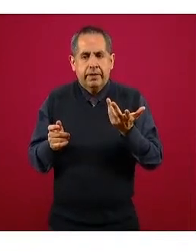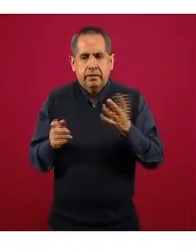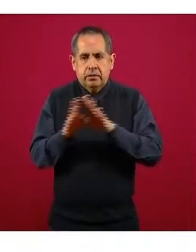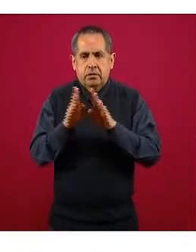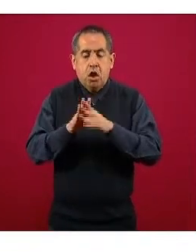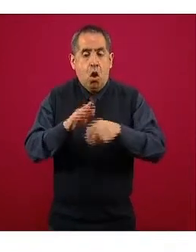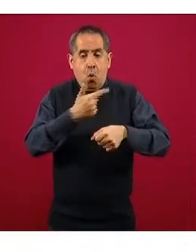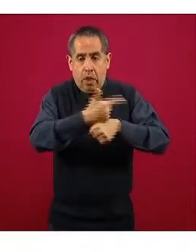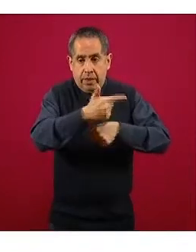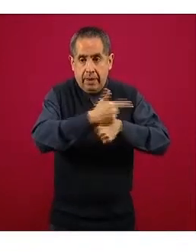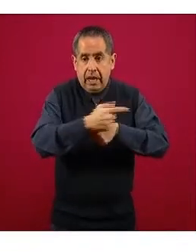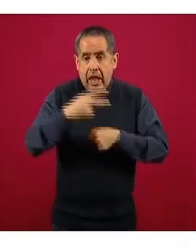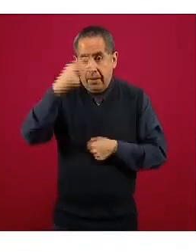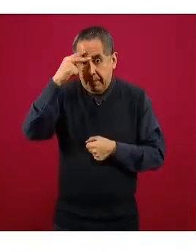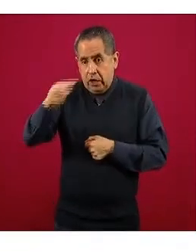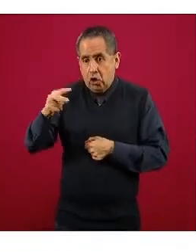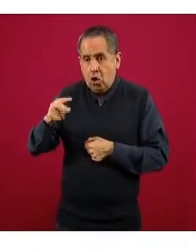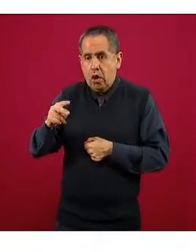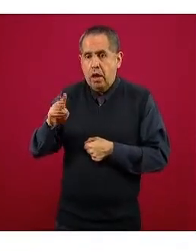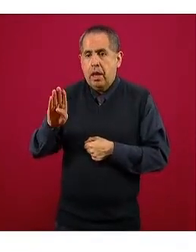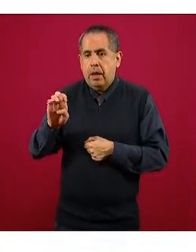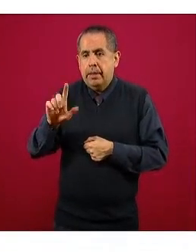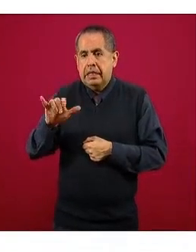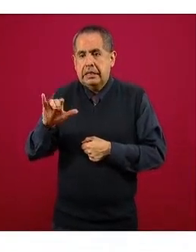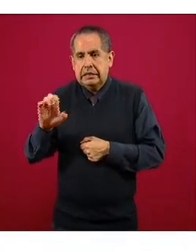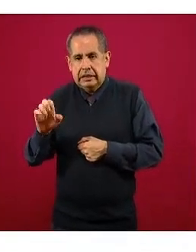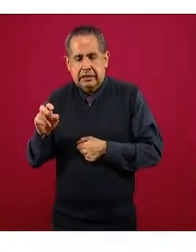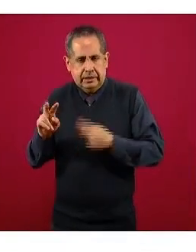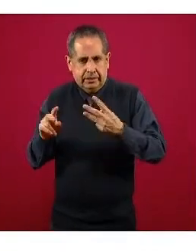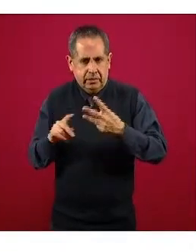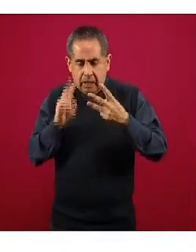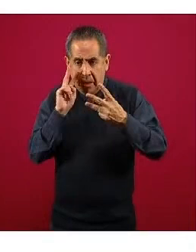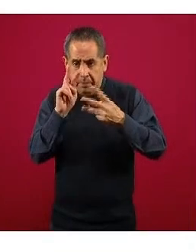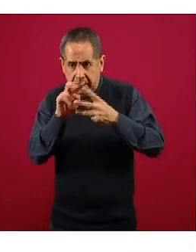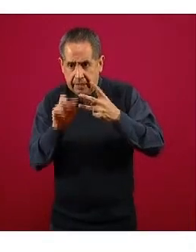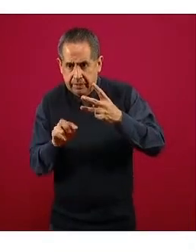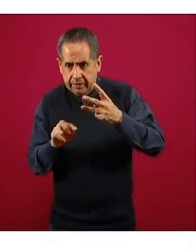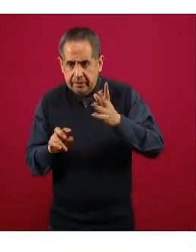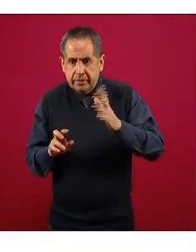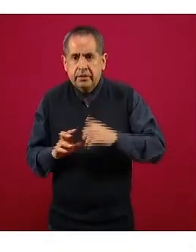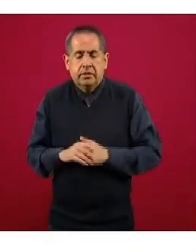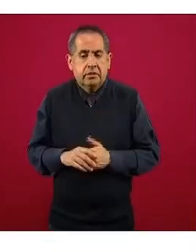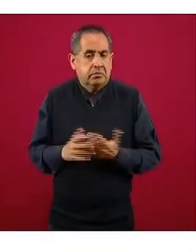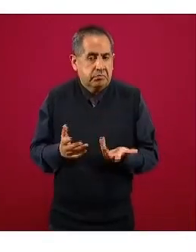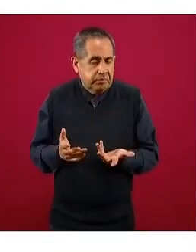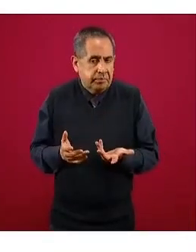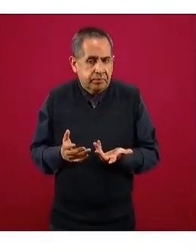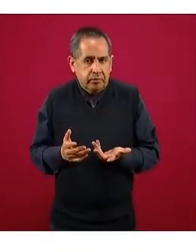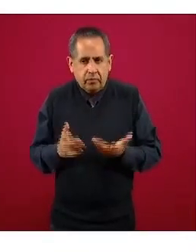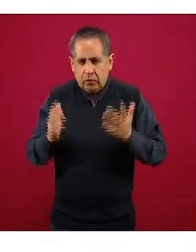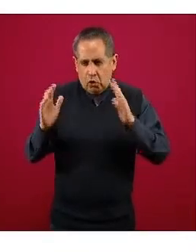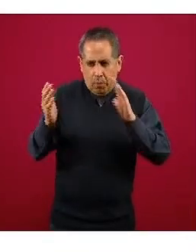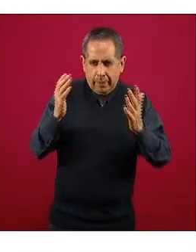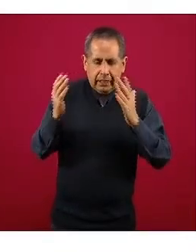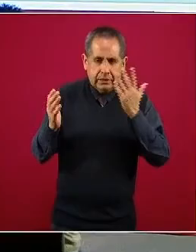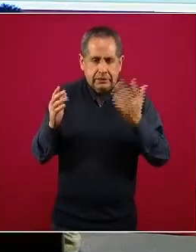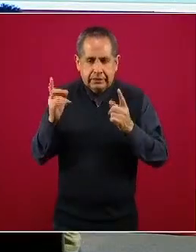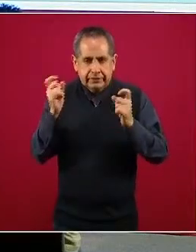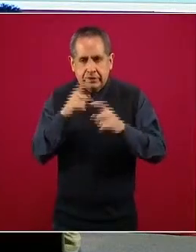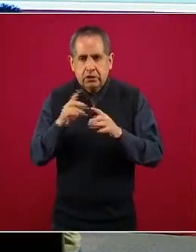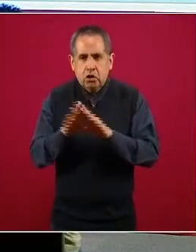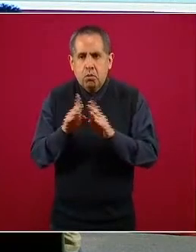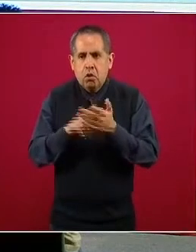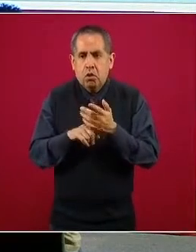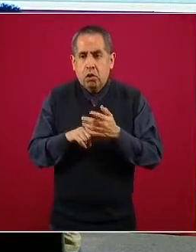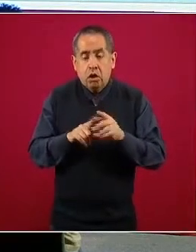presentado: Guatemala, México, Belice. Ahí pueden ver ustedes, aquí no es posible ver por comparación,